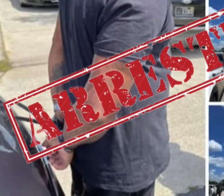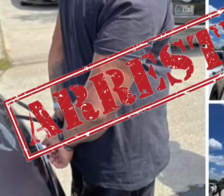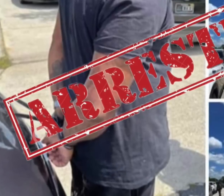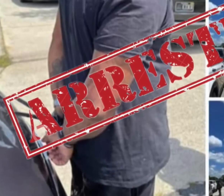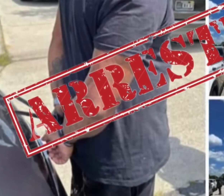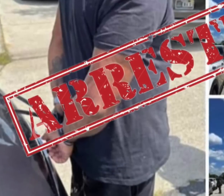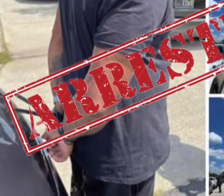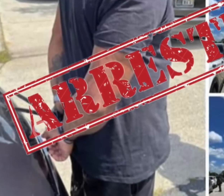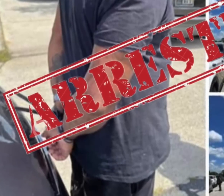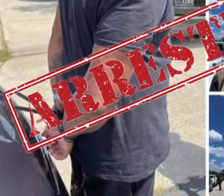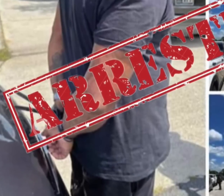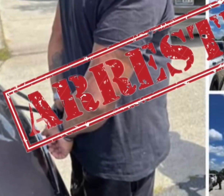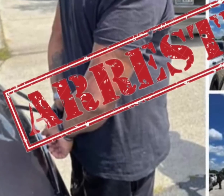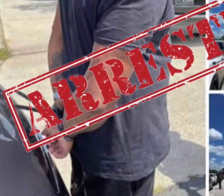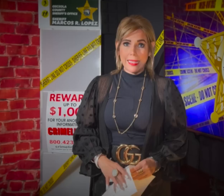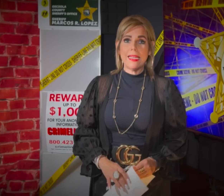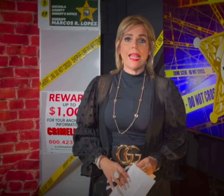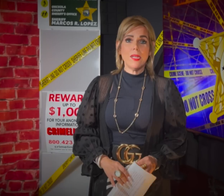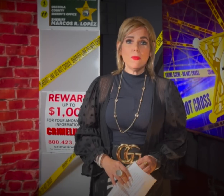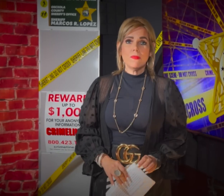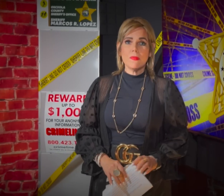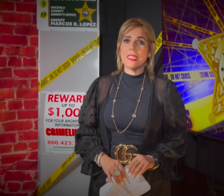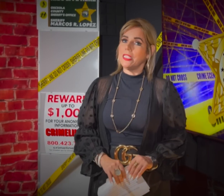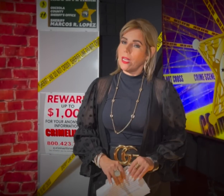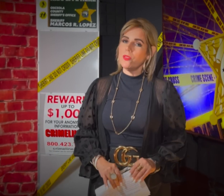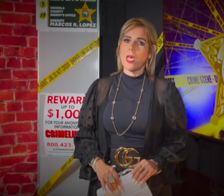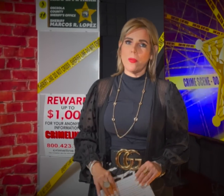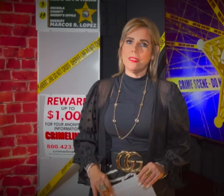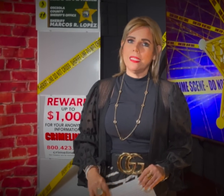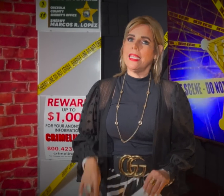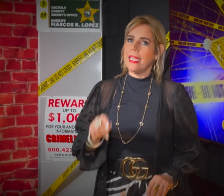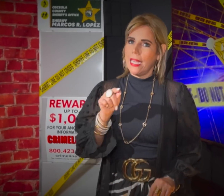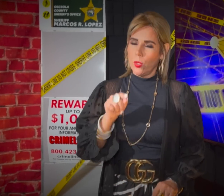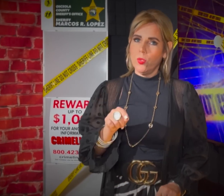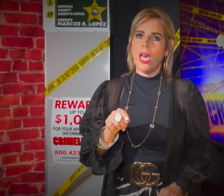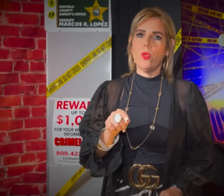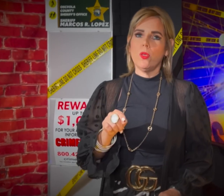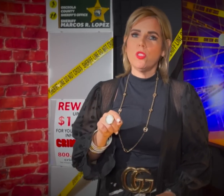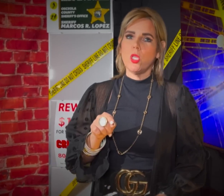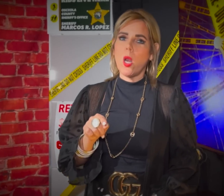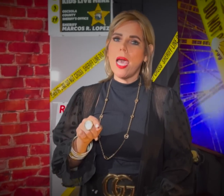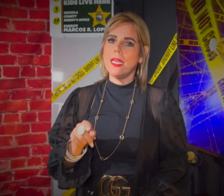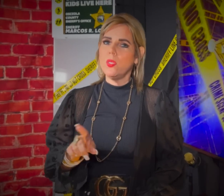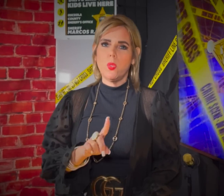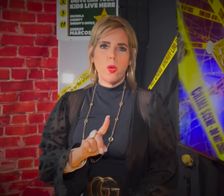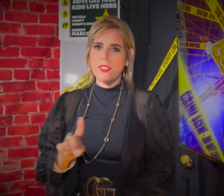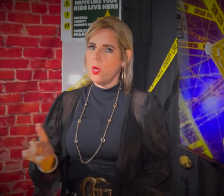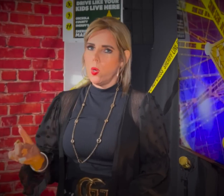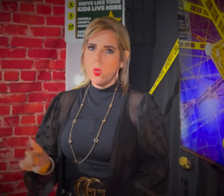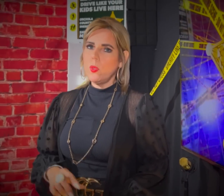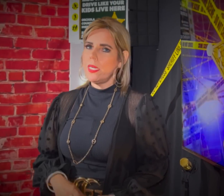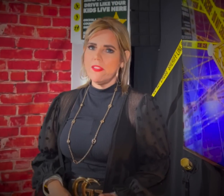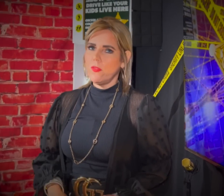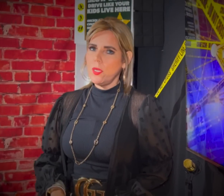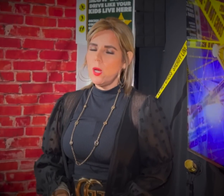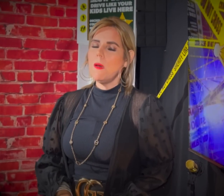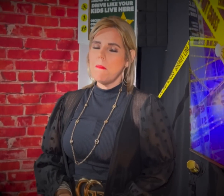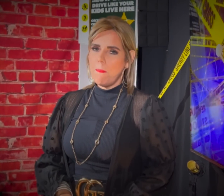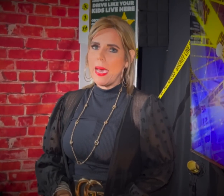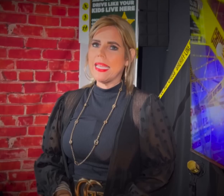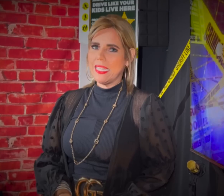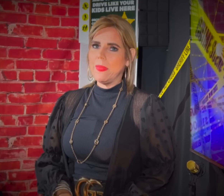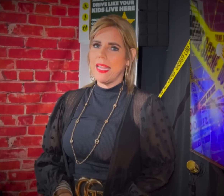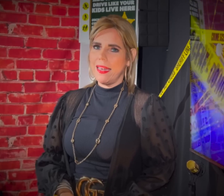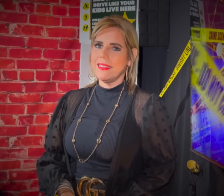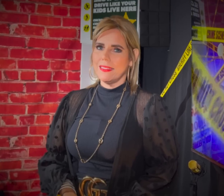dólares. Pues queda claro y ya lo saben, el condado de Osceola no es un refugio